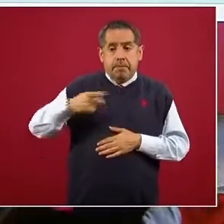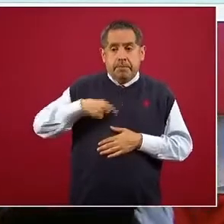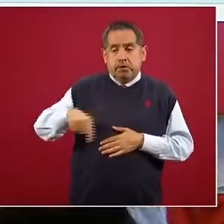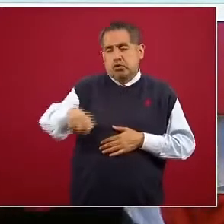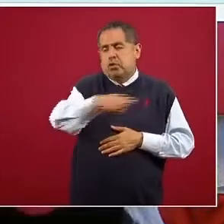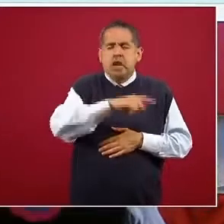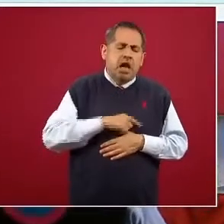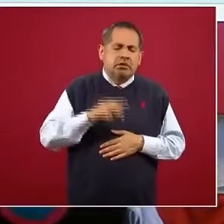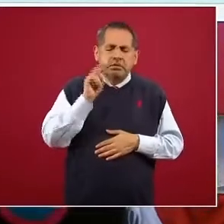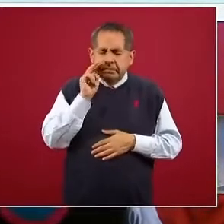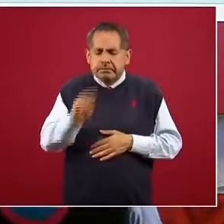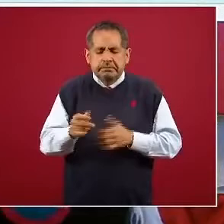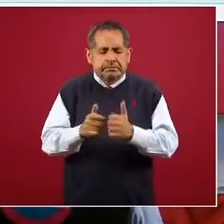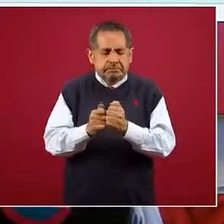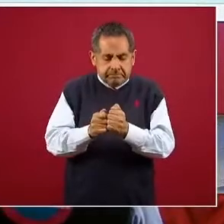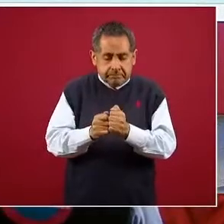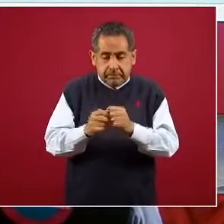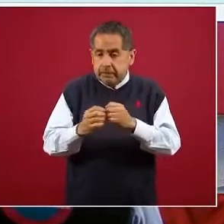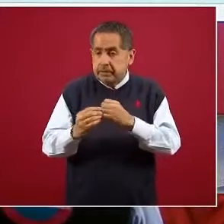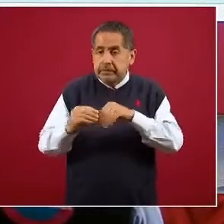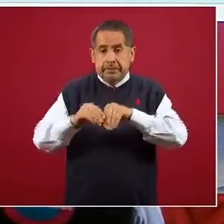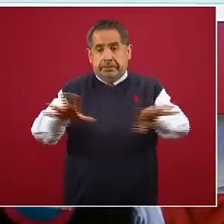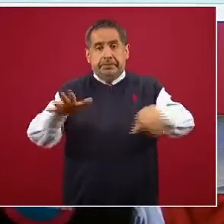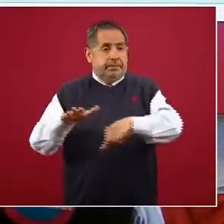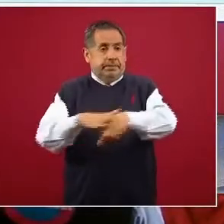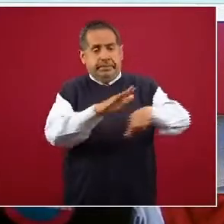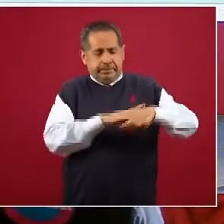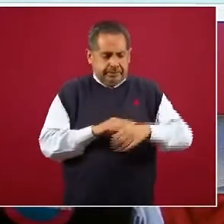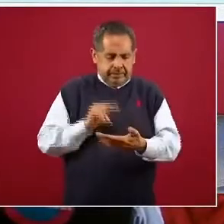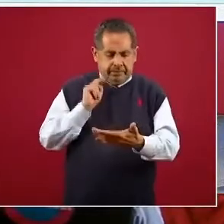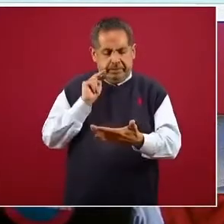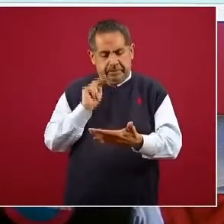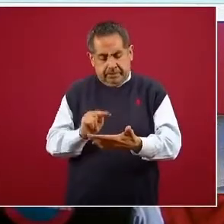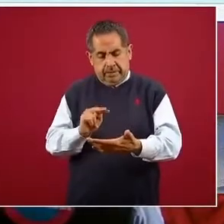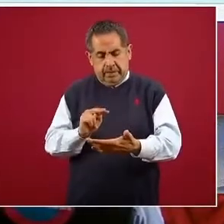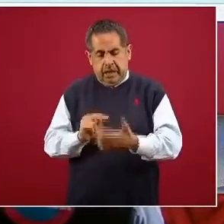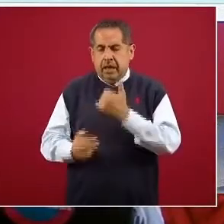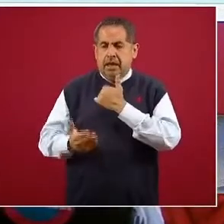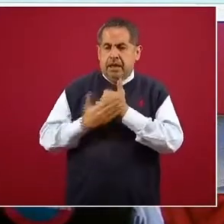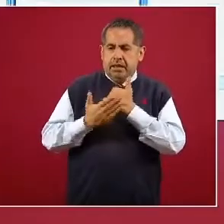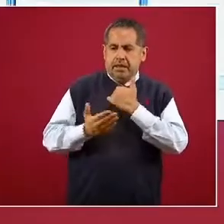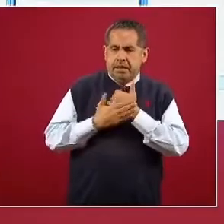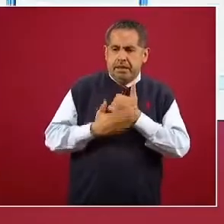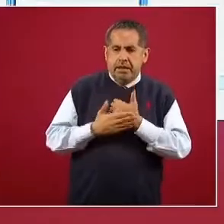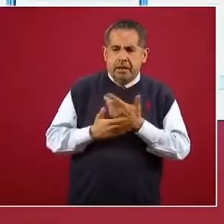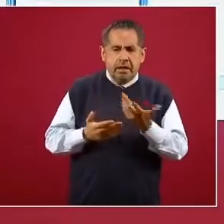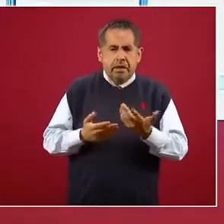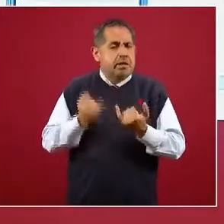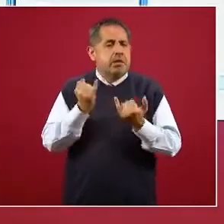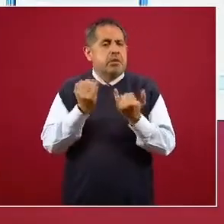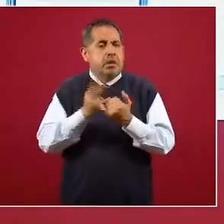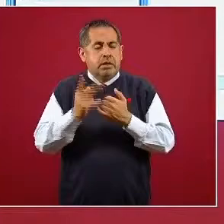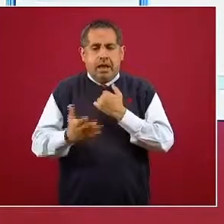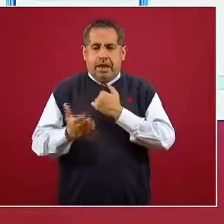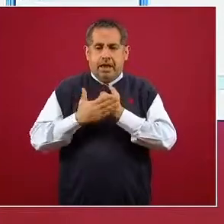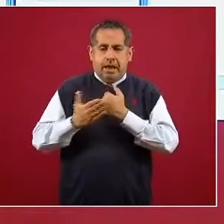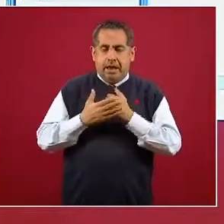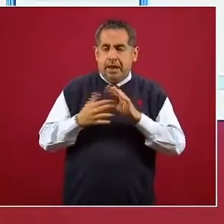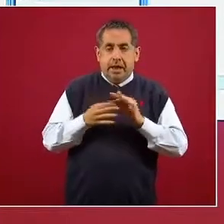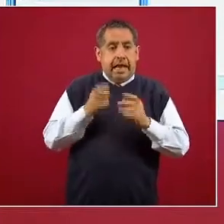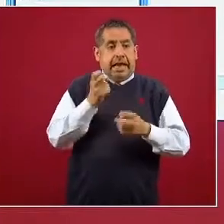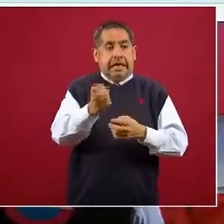sangre para el cual se está emitiendo el llamado de donación, van a recibir una notificación como lo pueden ver en la